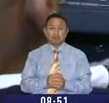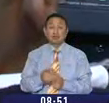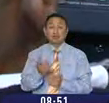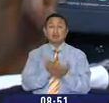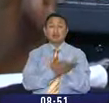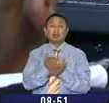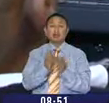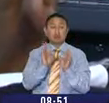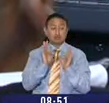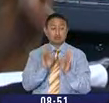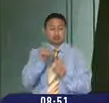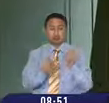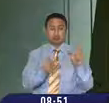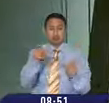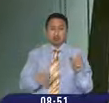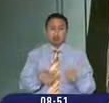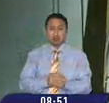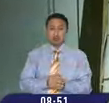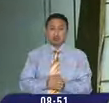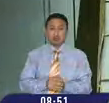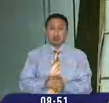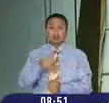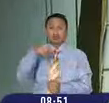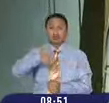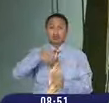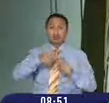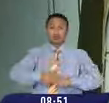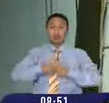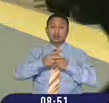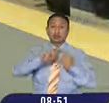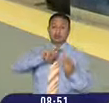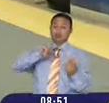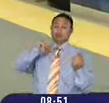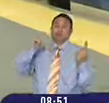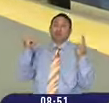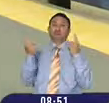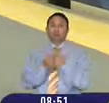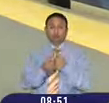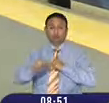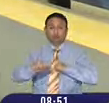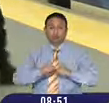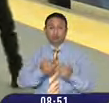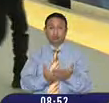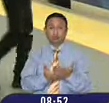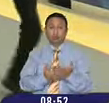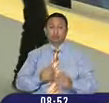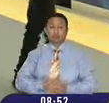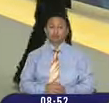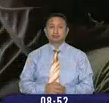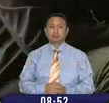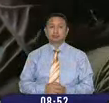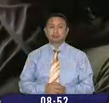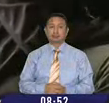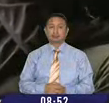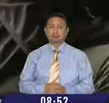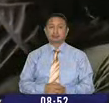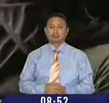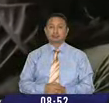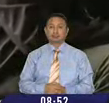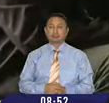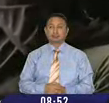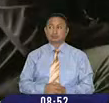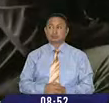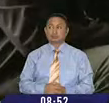servicio eficiente para la ciudadanía y que marque el inicio de un cambio de modelo de gestión para la movilidad en la capital,